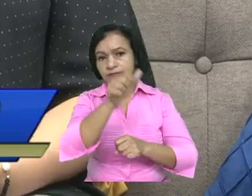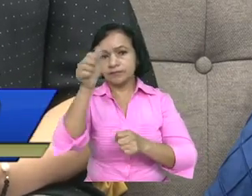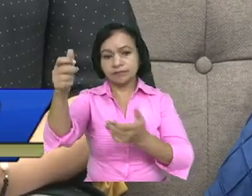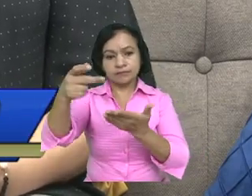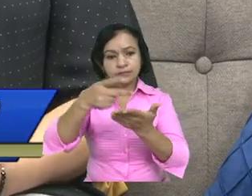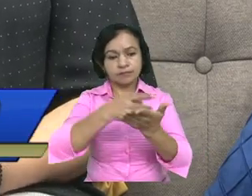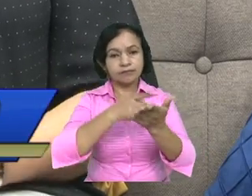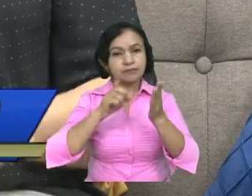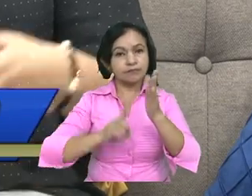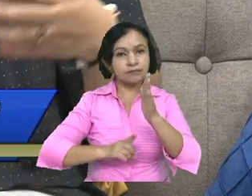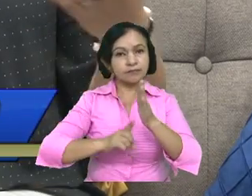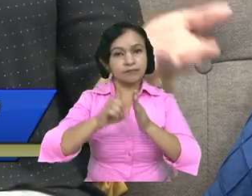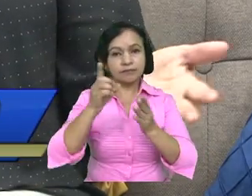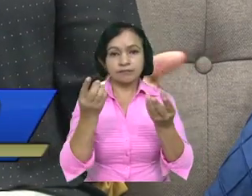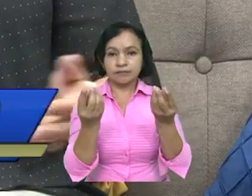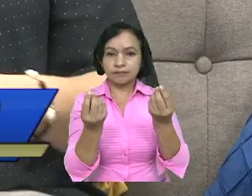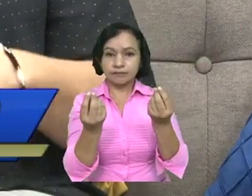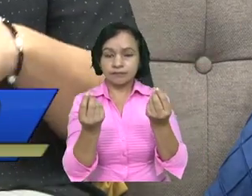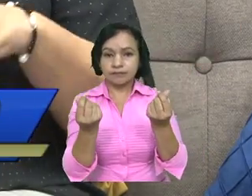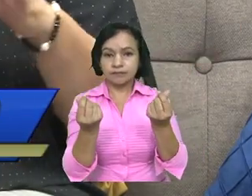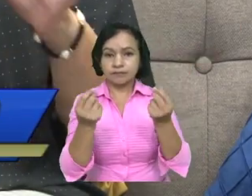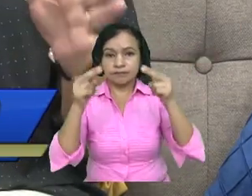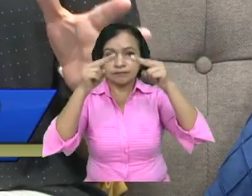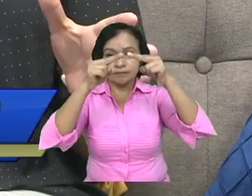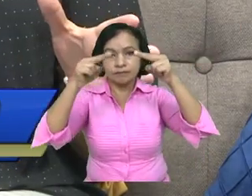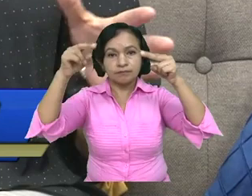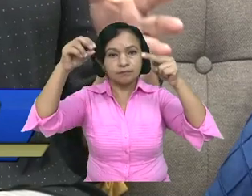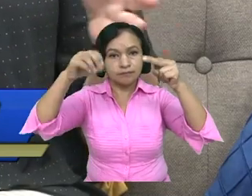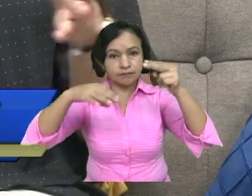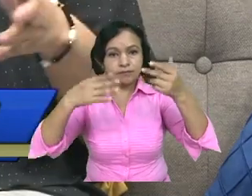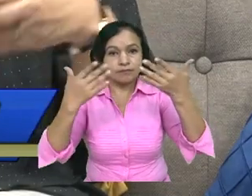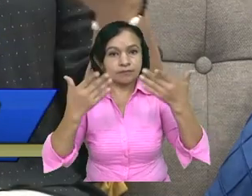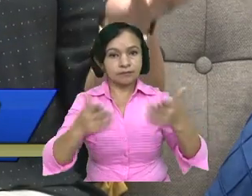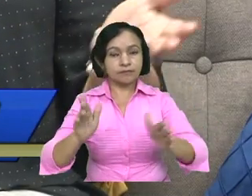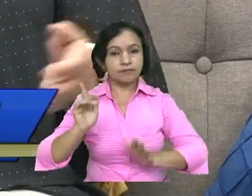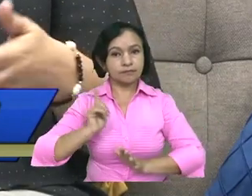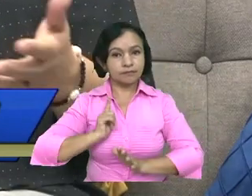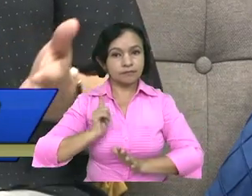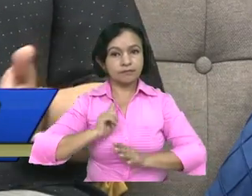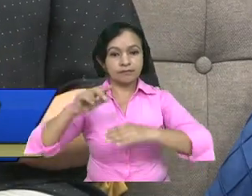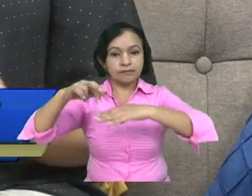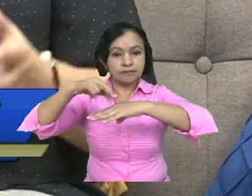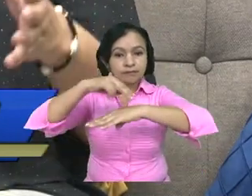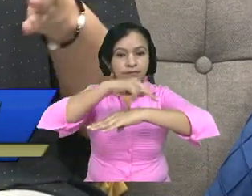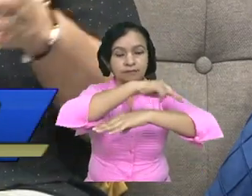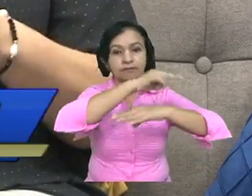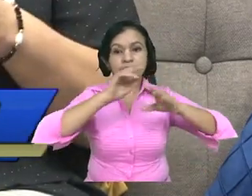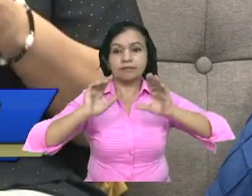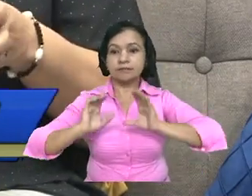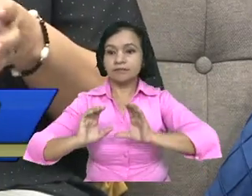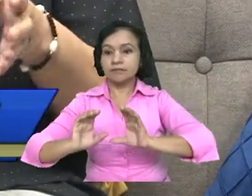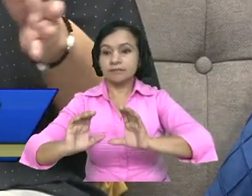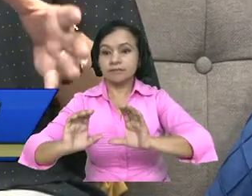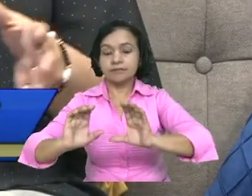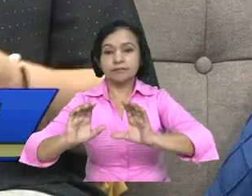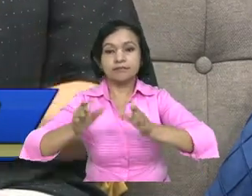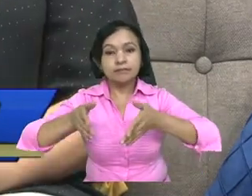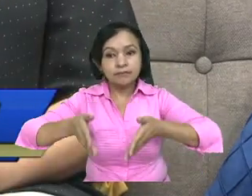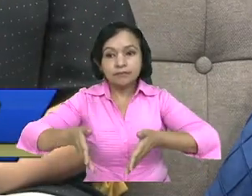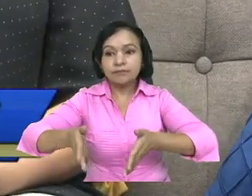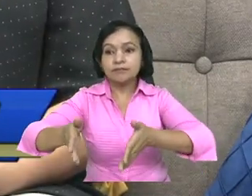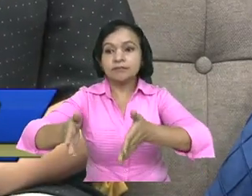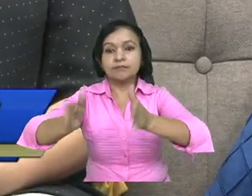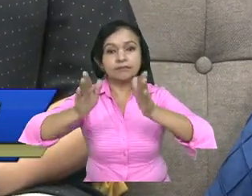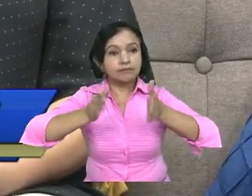de desarrollo económico como son la electrificación. Entonces ya tenés los caminos, las carreteras, y si unimos, ¿verdad?, todos